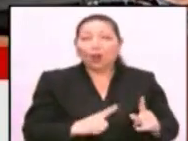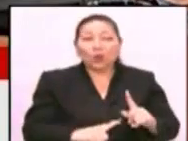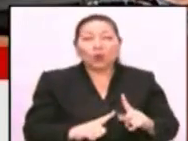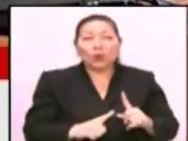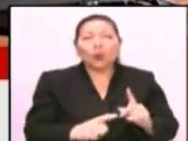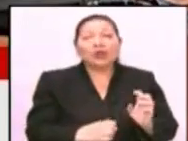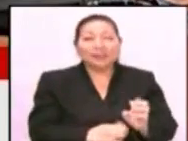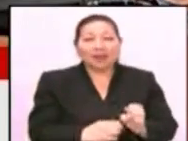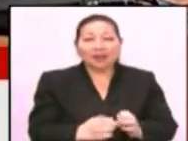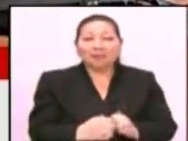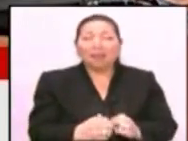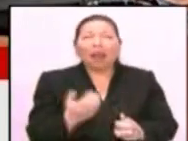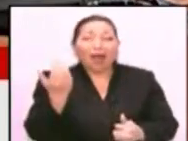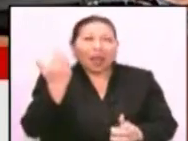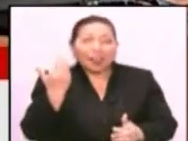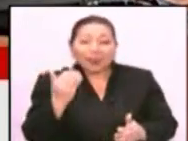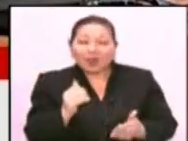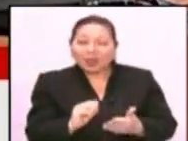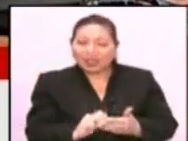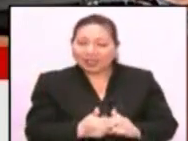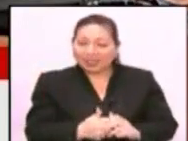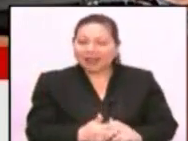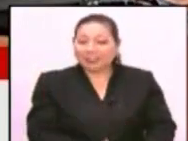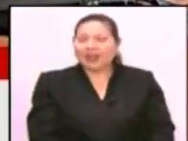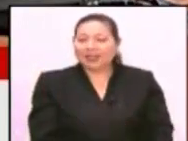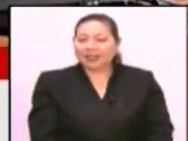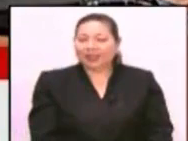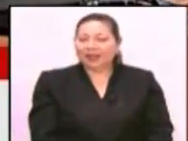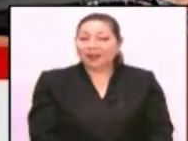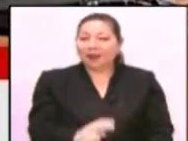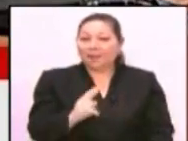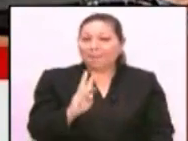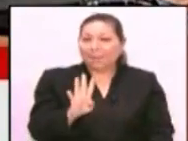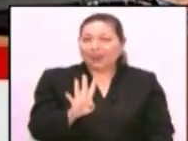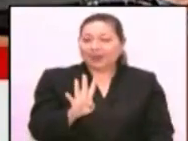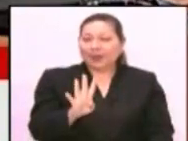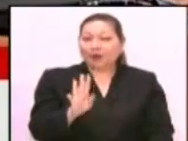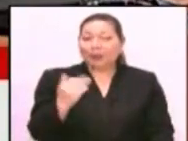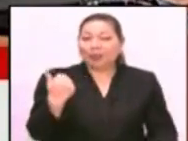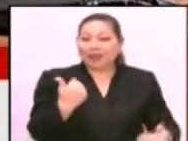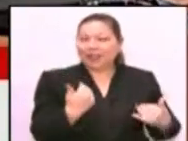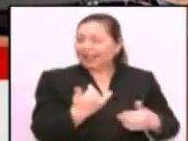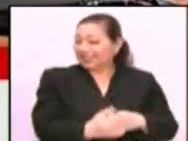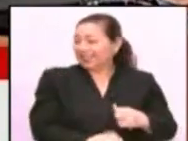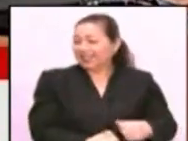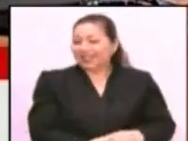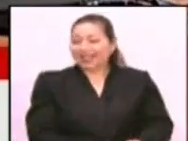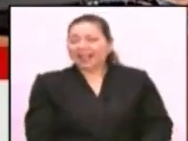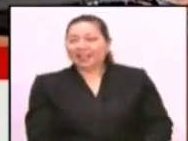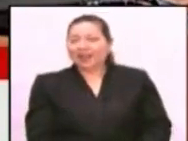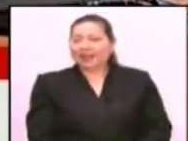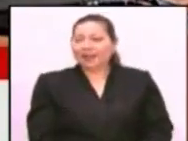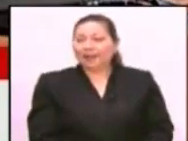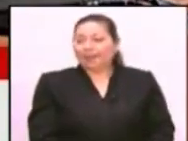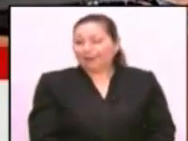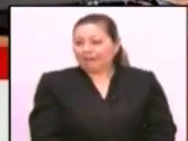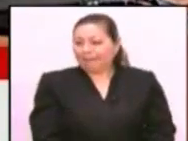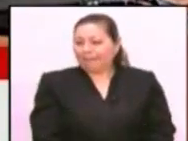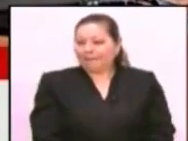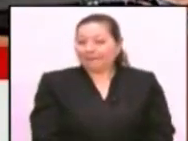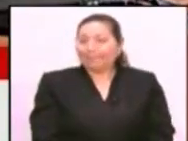que se encontraban desfasados y que hemos corregido a nivel. Estos 24 es la inversión de este año. Pasemos.